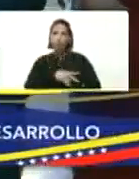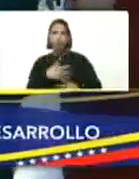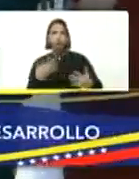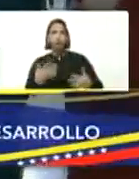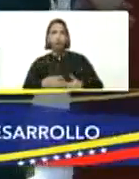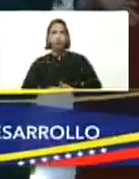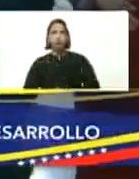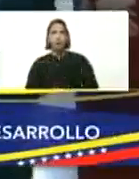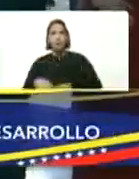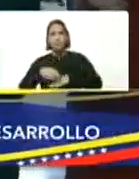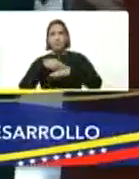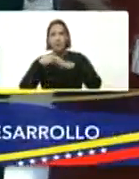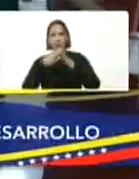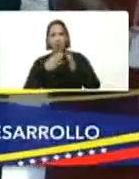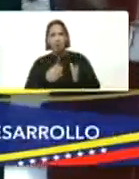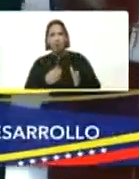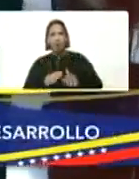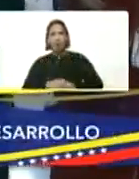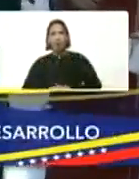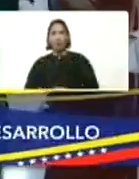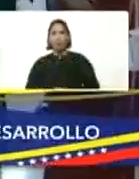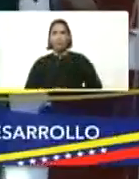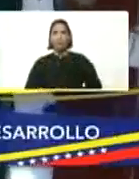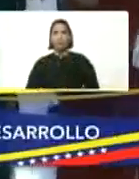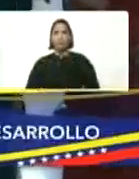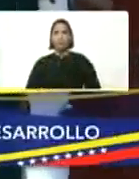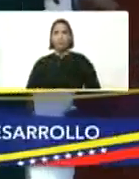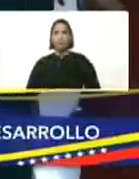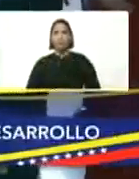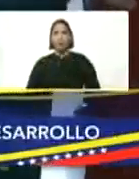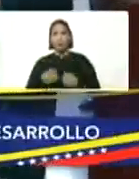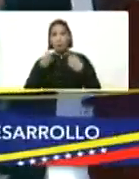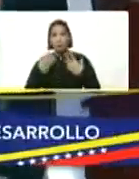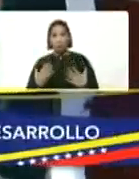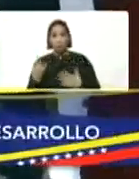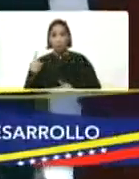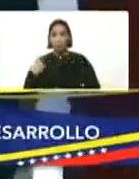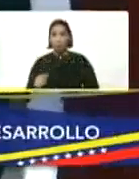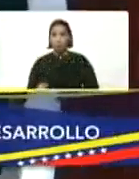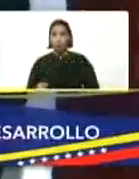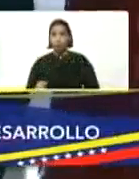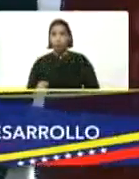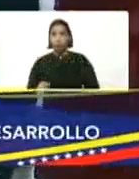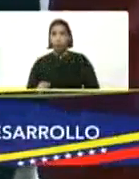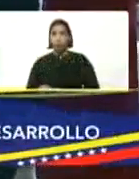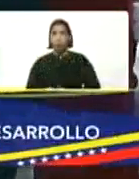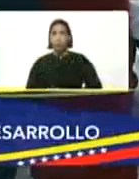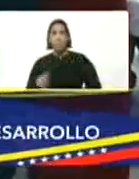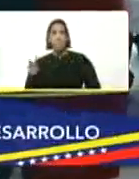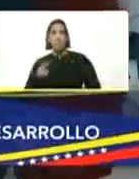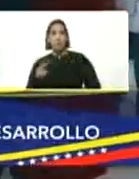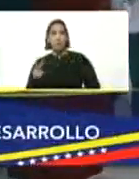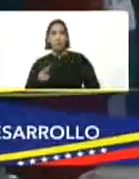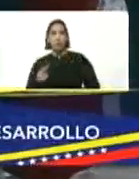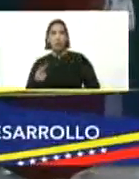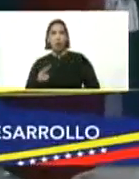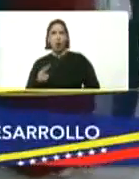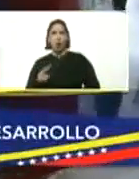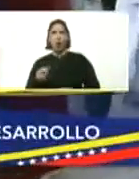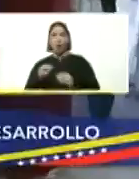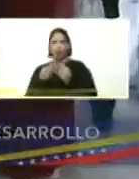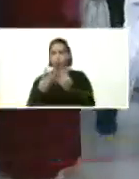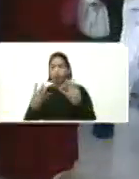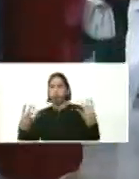digo? Ministro Ernesto Villegas. Señor presidente, bueno, aquí tenemos el pabellón venezolano con libros que han de